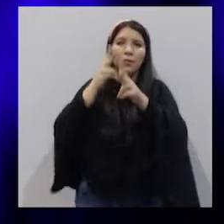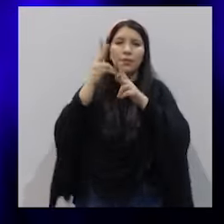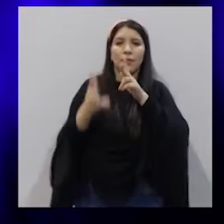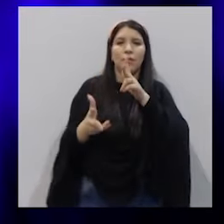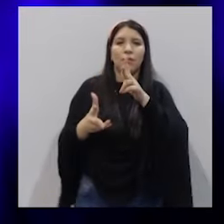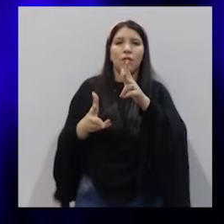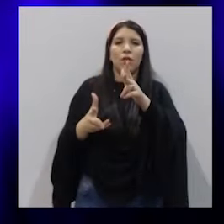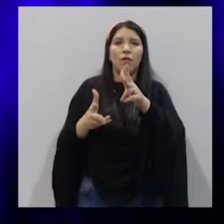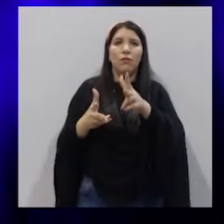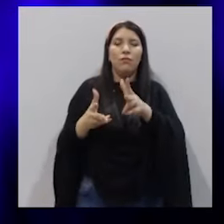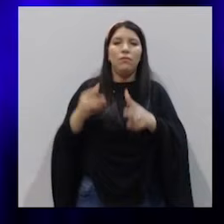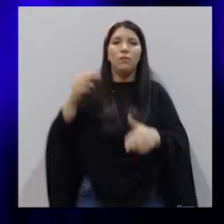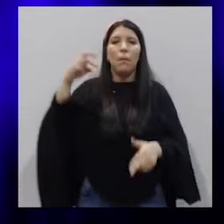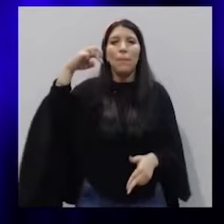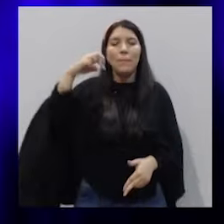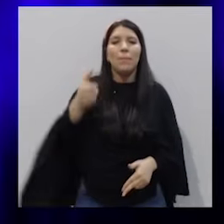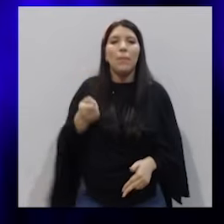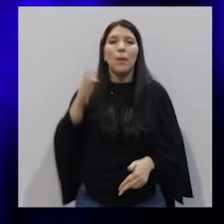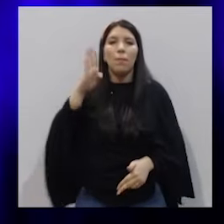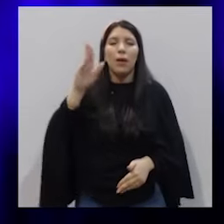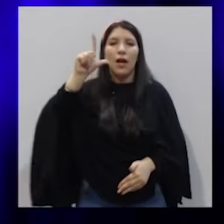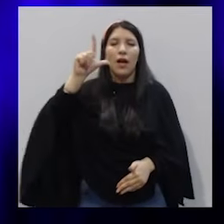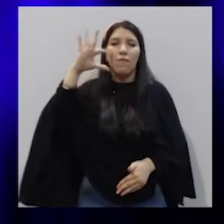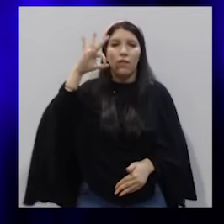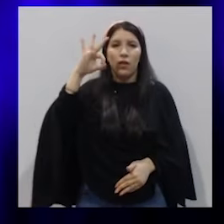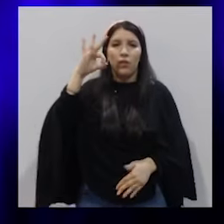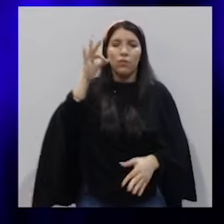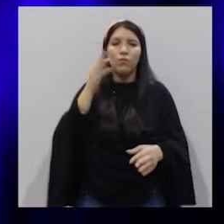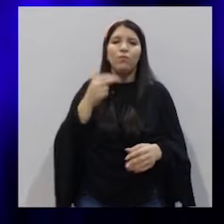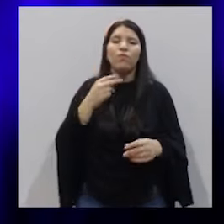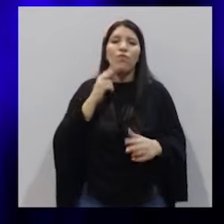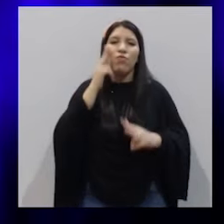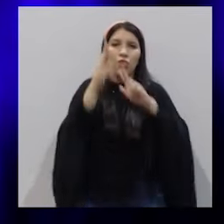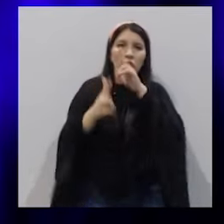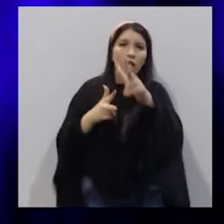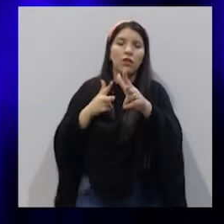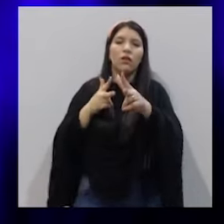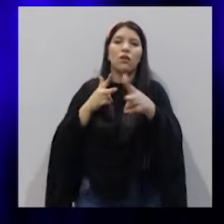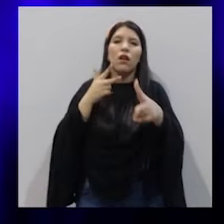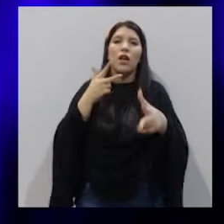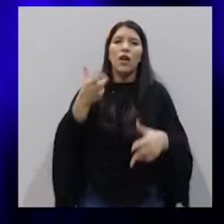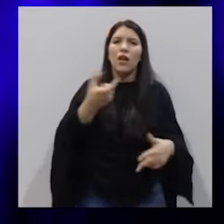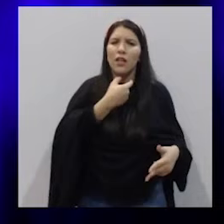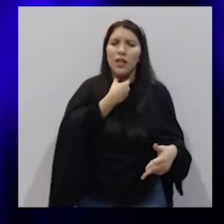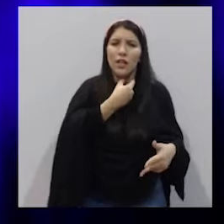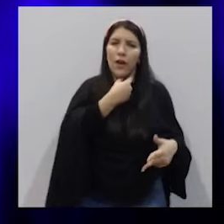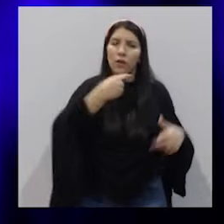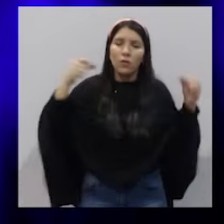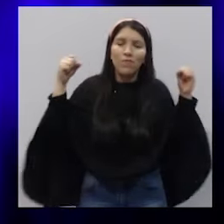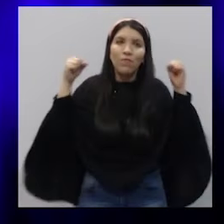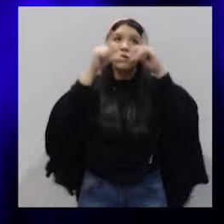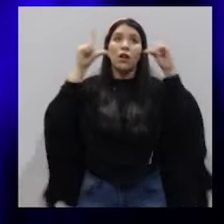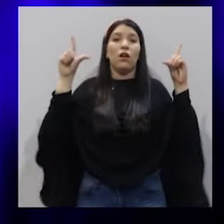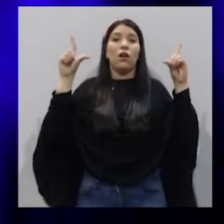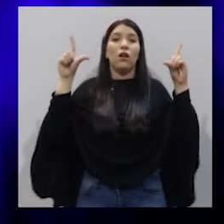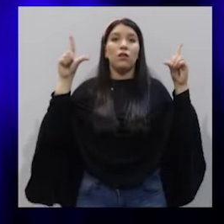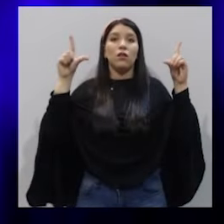como un lenguaje militar haciendo ver a la iglesia y a los hermanos y también hoy a nosotros de que